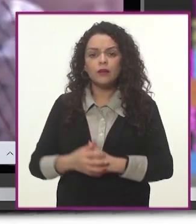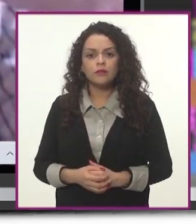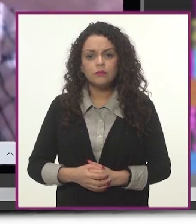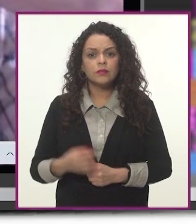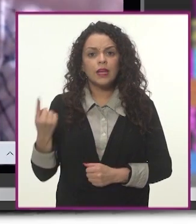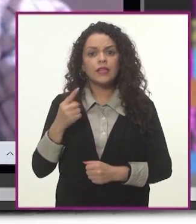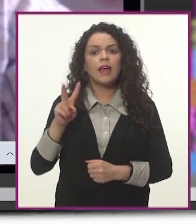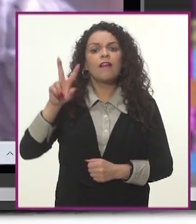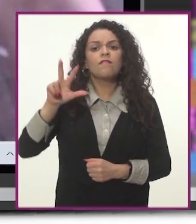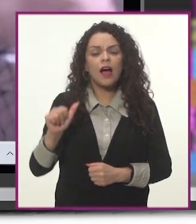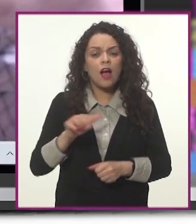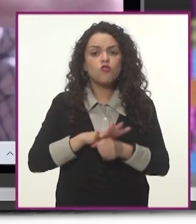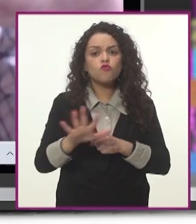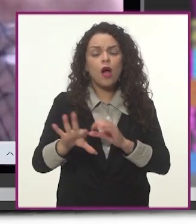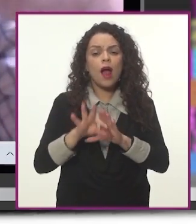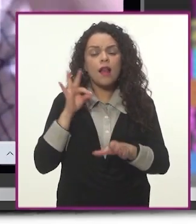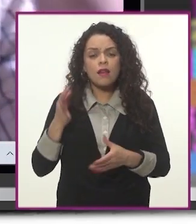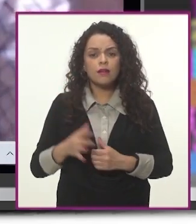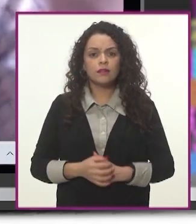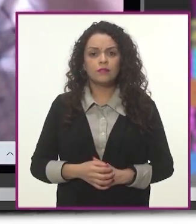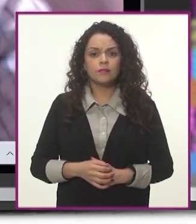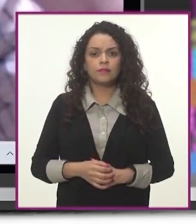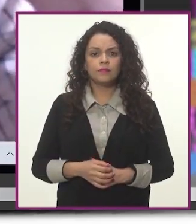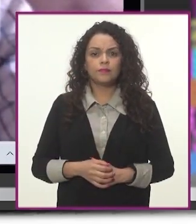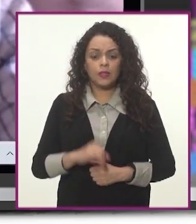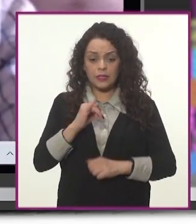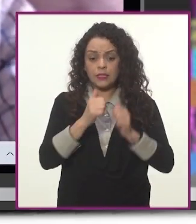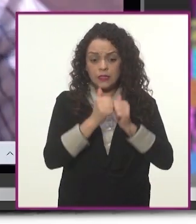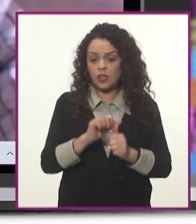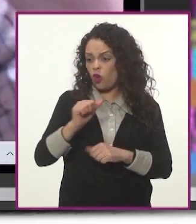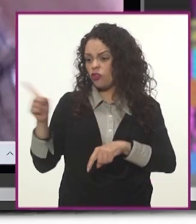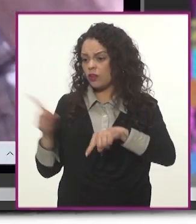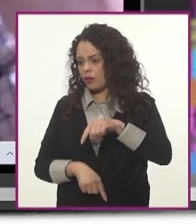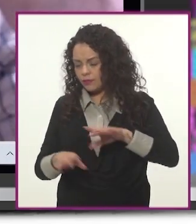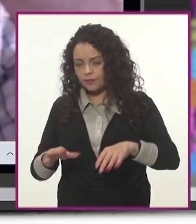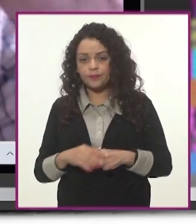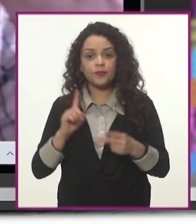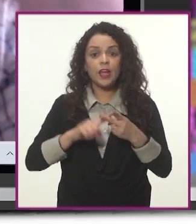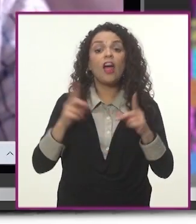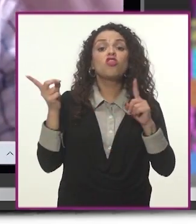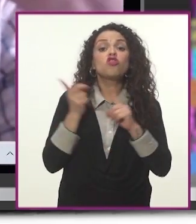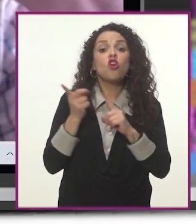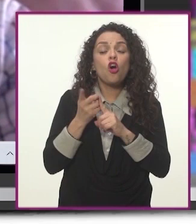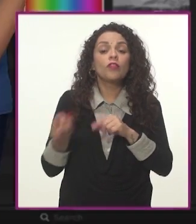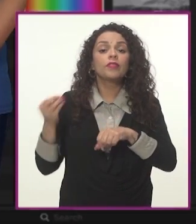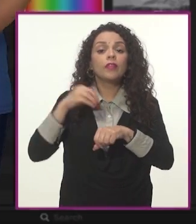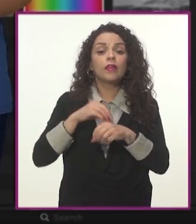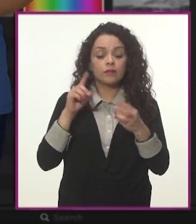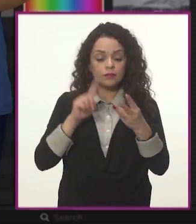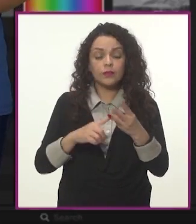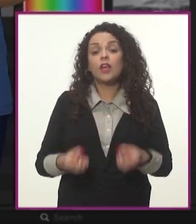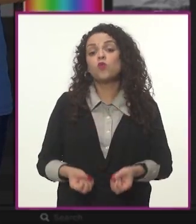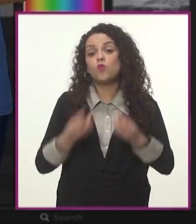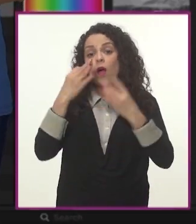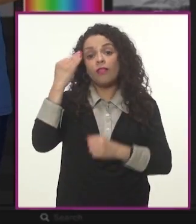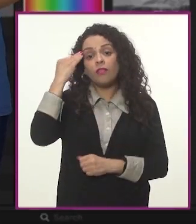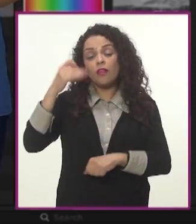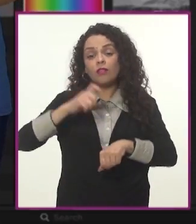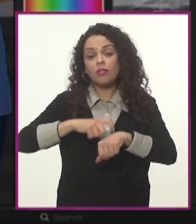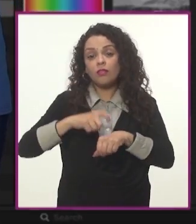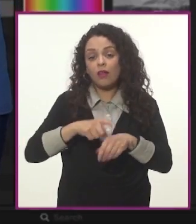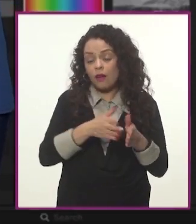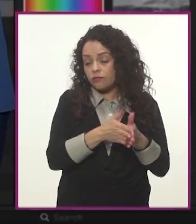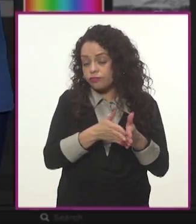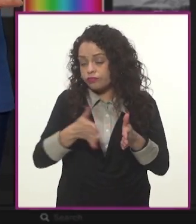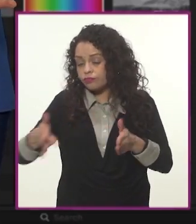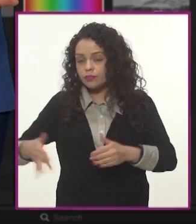¿Qué selecciono? ¿Qué dejo dentro y qué queda fuera? ¿Dónde va? ¿Dónde lo ubico? ¿Dónde lo coloco? ¿Y cuánto dura? ¿Y cuáles son los aspectos